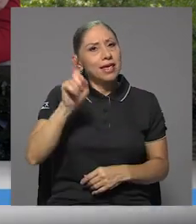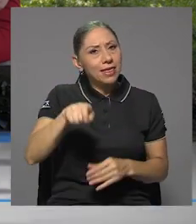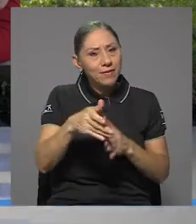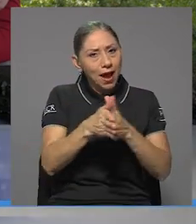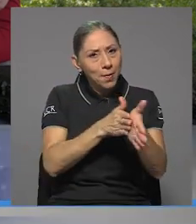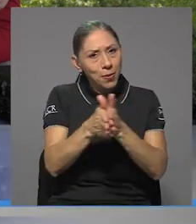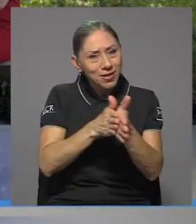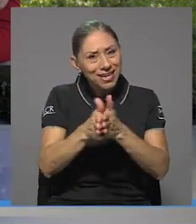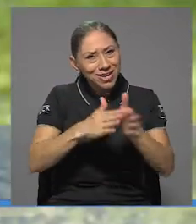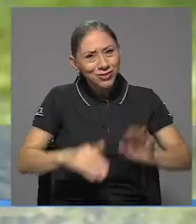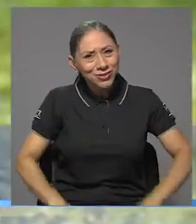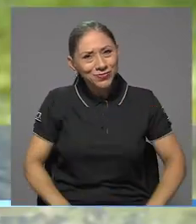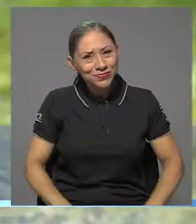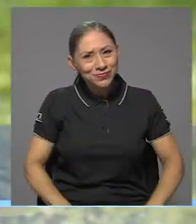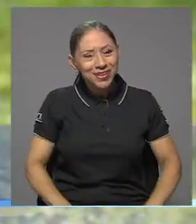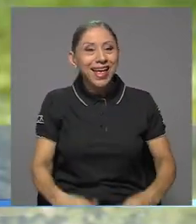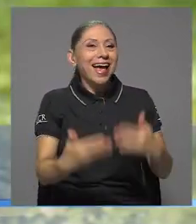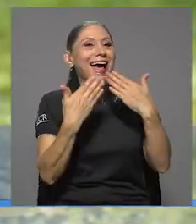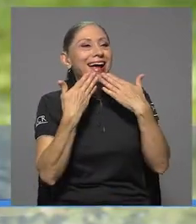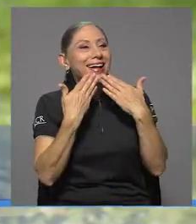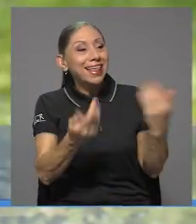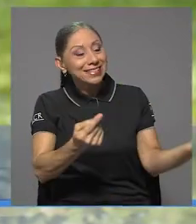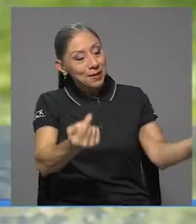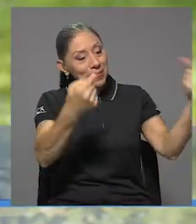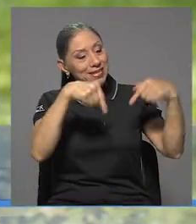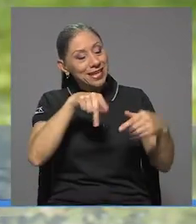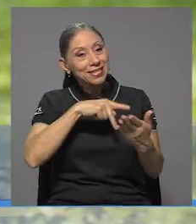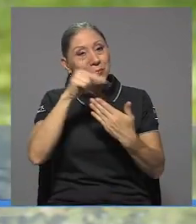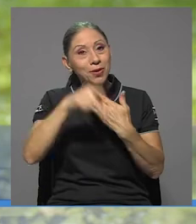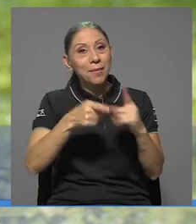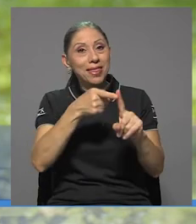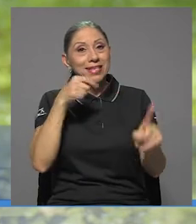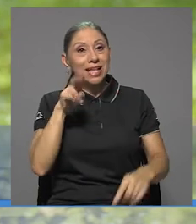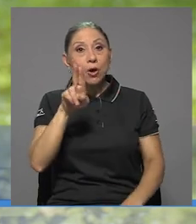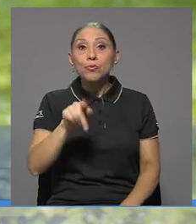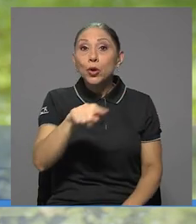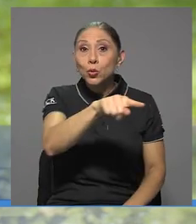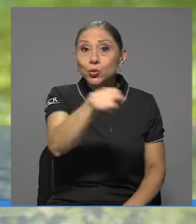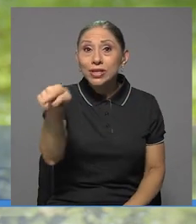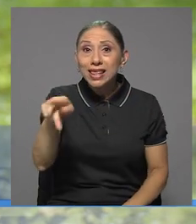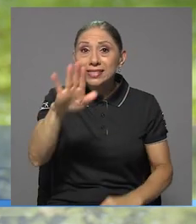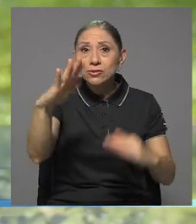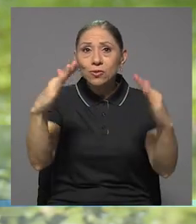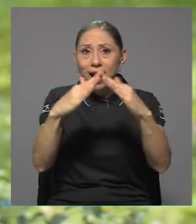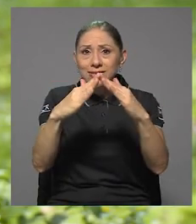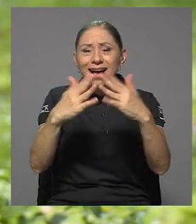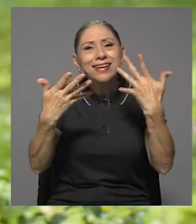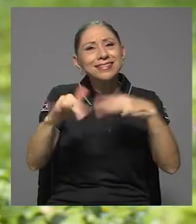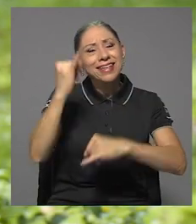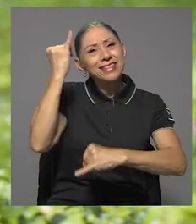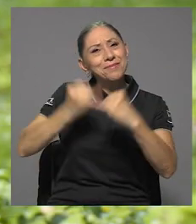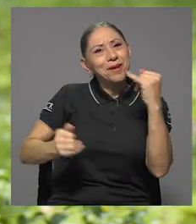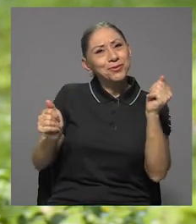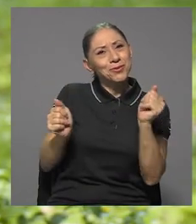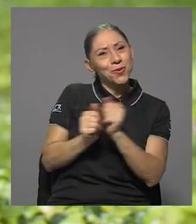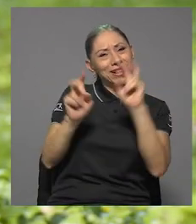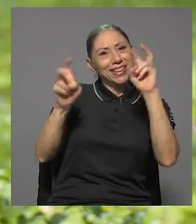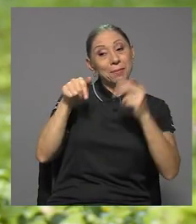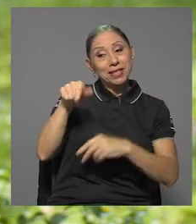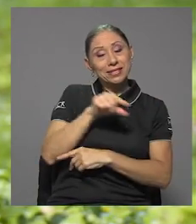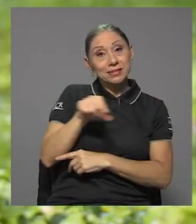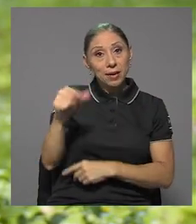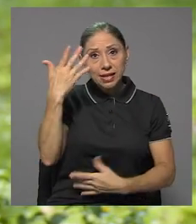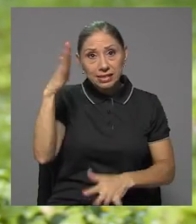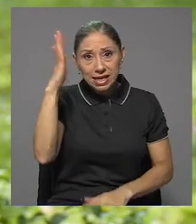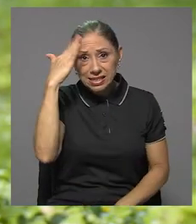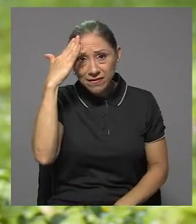aprovecharlos. Agradecerles, ¿verdad?, la presencia acá desde la U. Y bueno, allá ustedes en su casa. Terminamos así con el tema de esta semana.